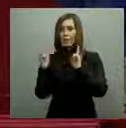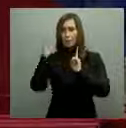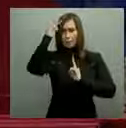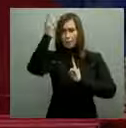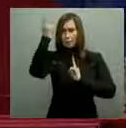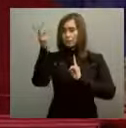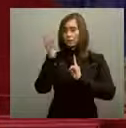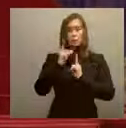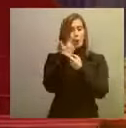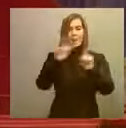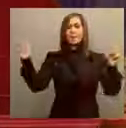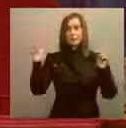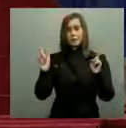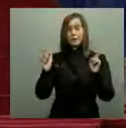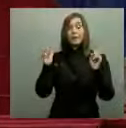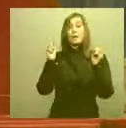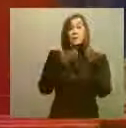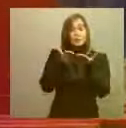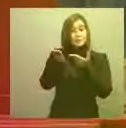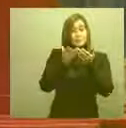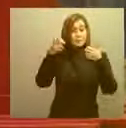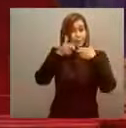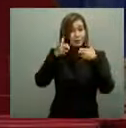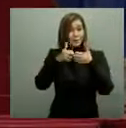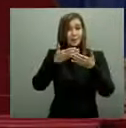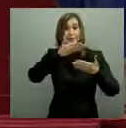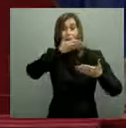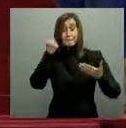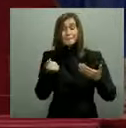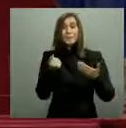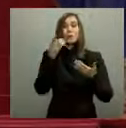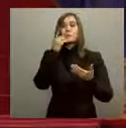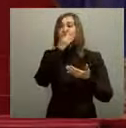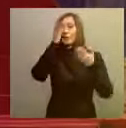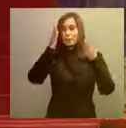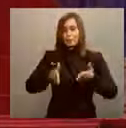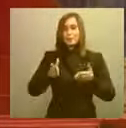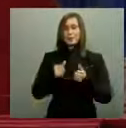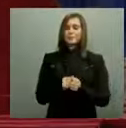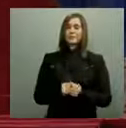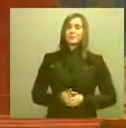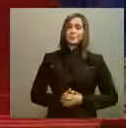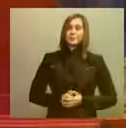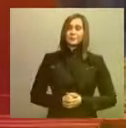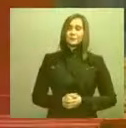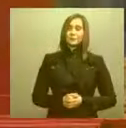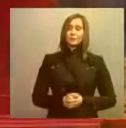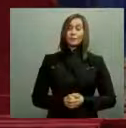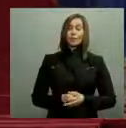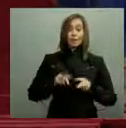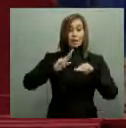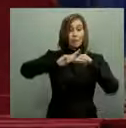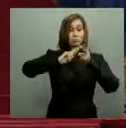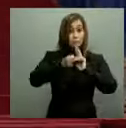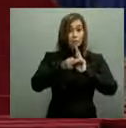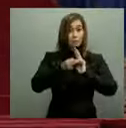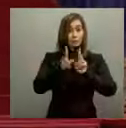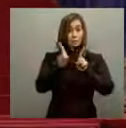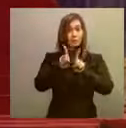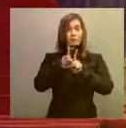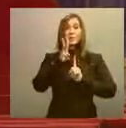Dominicana cuente con un servicio de energía de calidad, de costos competitivos y de amplia cobertura. La reforma del sector